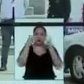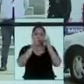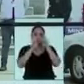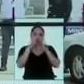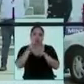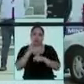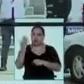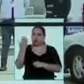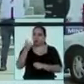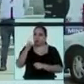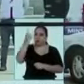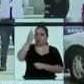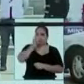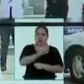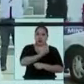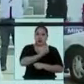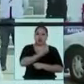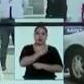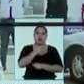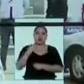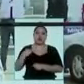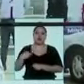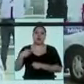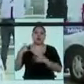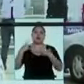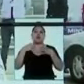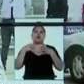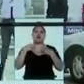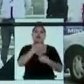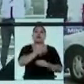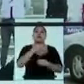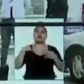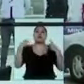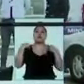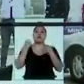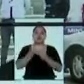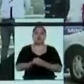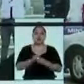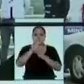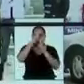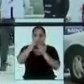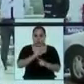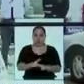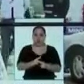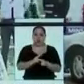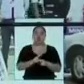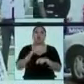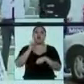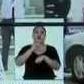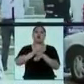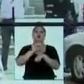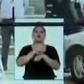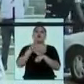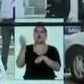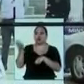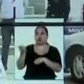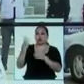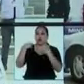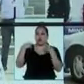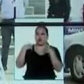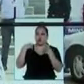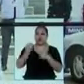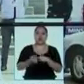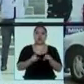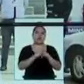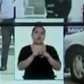Alianza ahorita salga el señor Bustos, creo que es el entrenador, y que habiendo Alianza Lima ganado